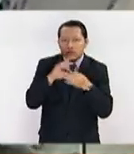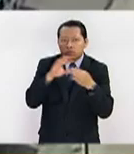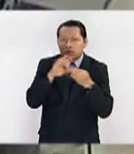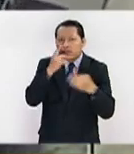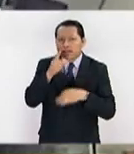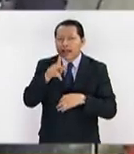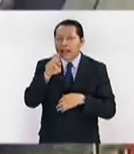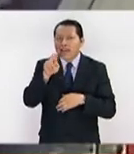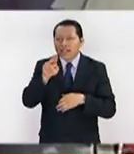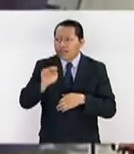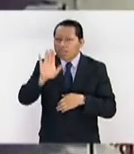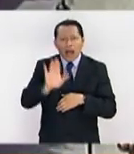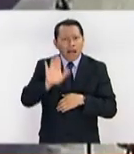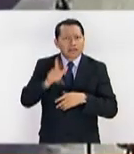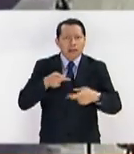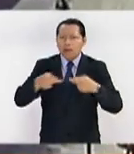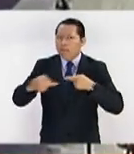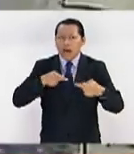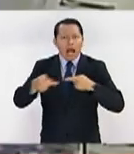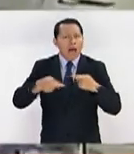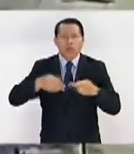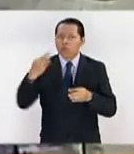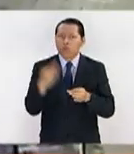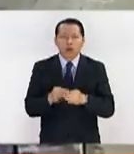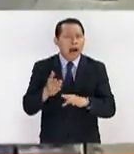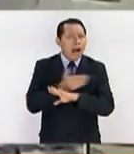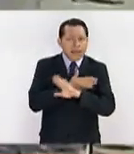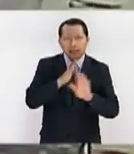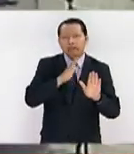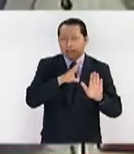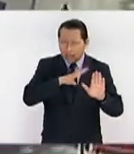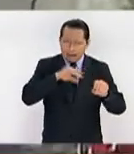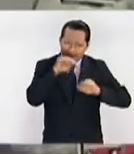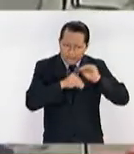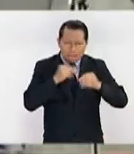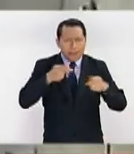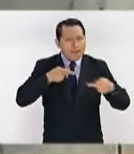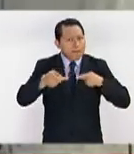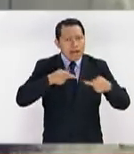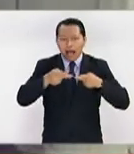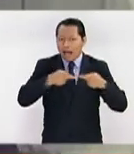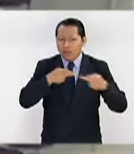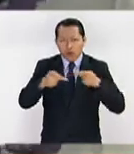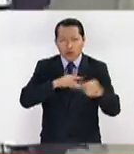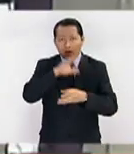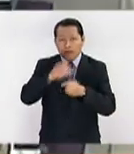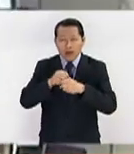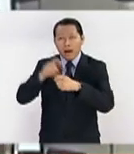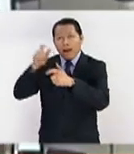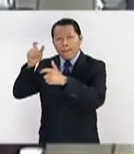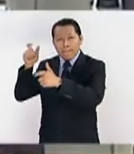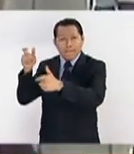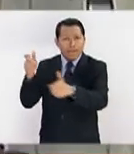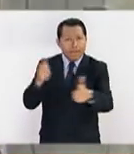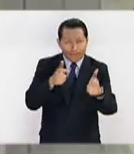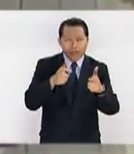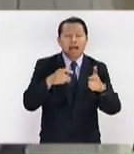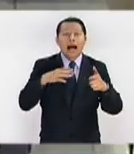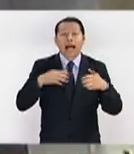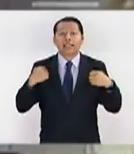estar preparado para un asalto con equipo táctico, múltiples rondas de municiones y un chaleco